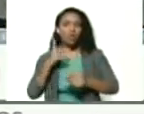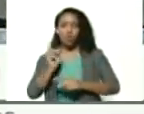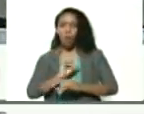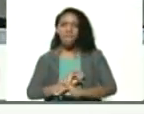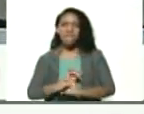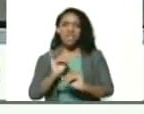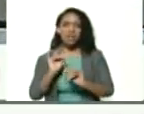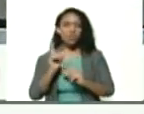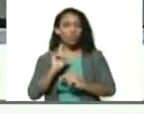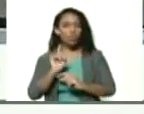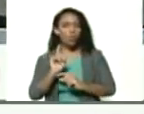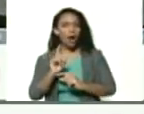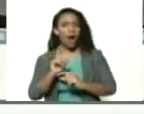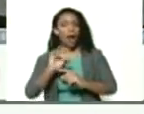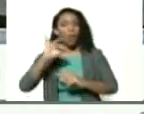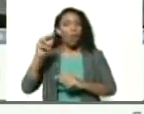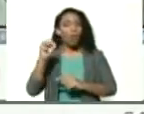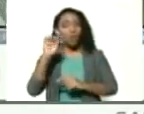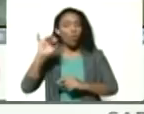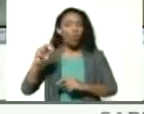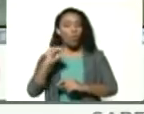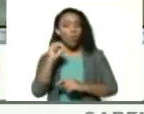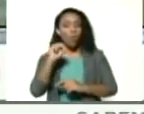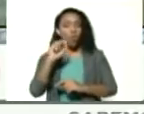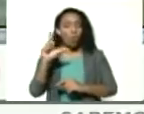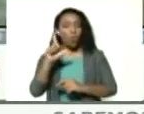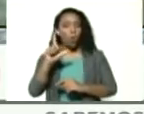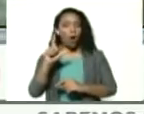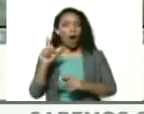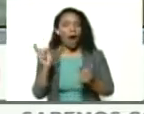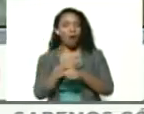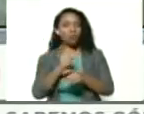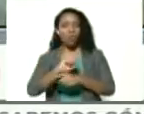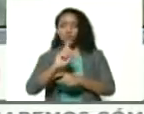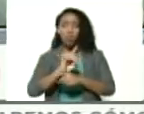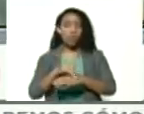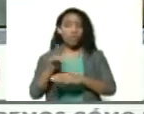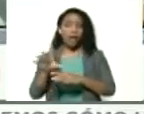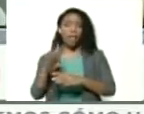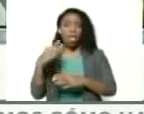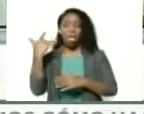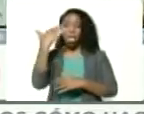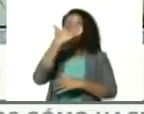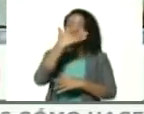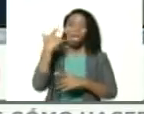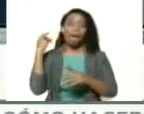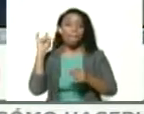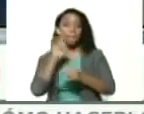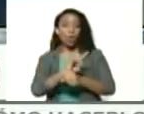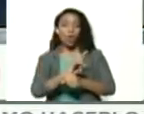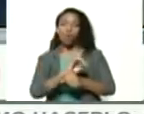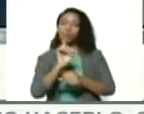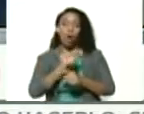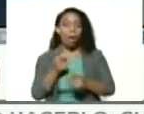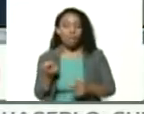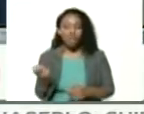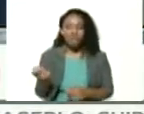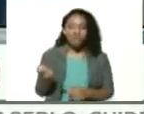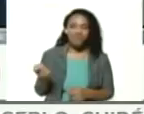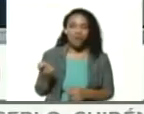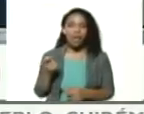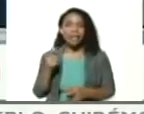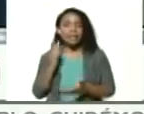termina en junio, en julio, en agosto. No se deje nadie engañar por los manipuladores de